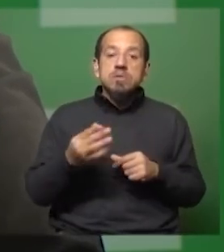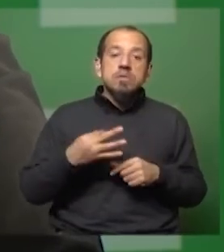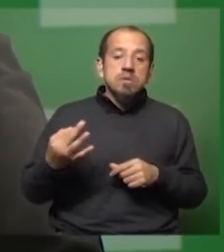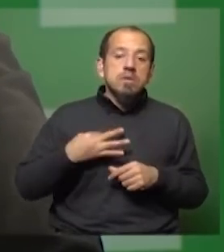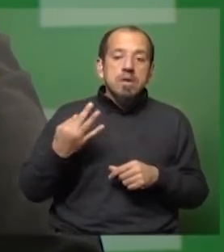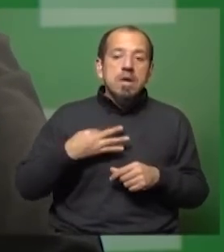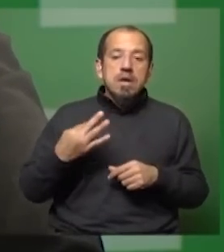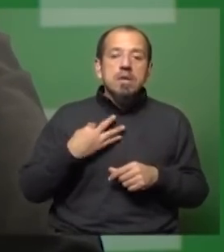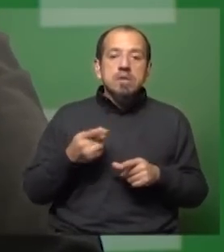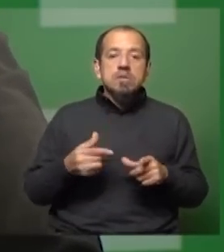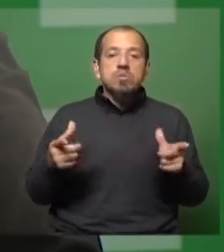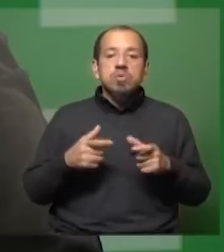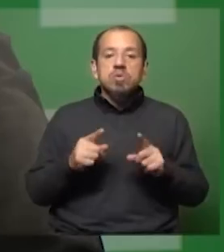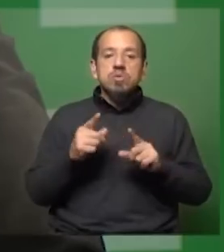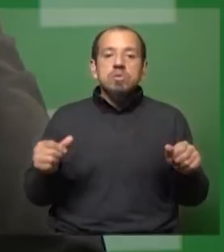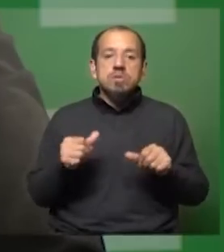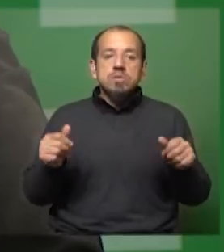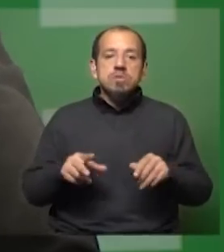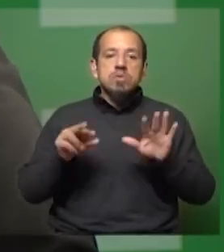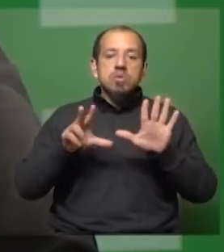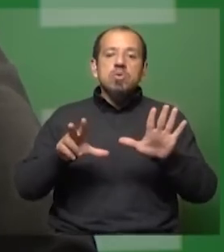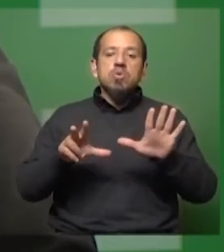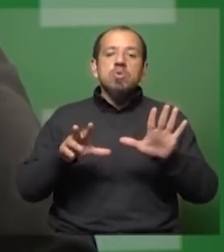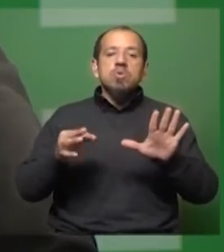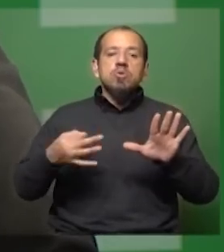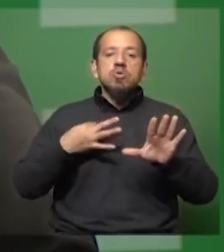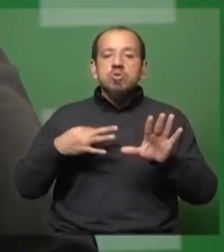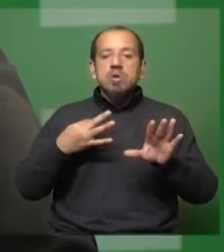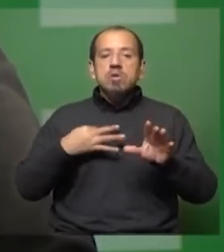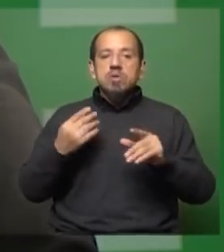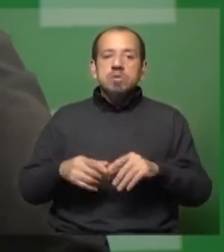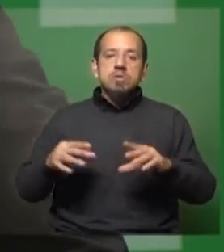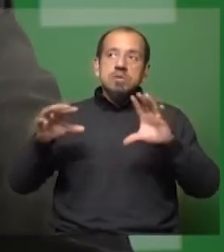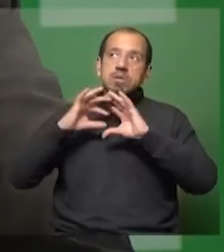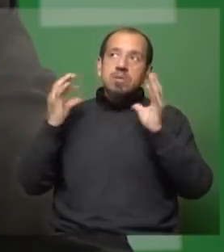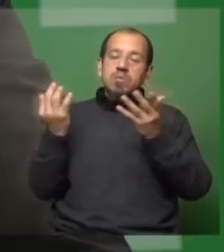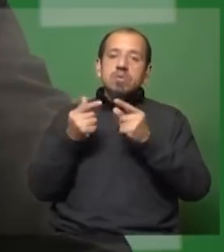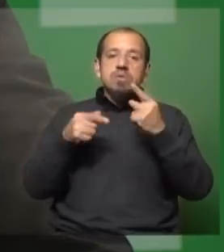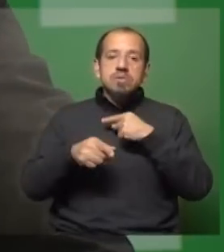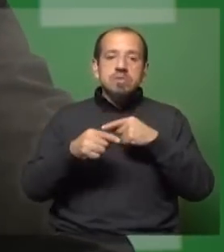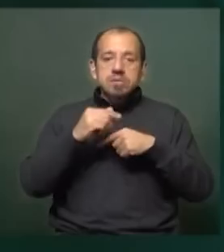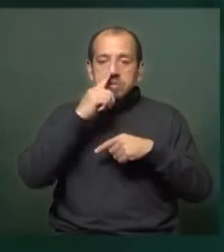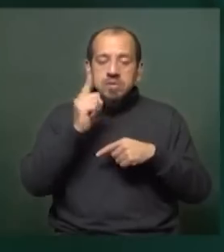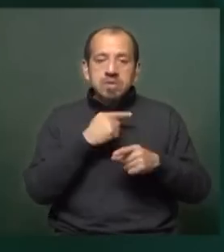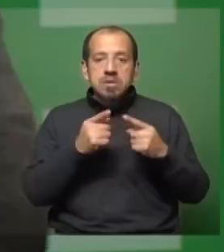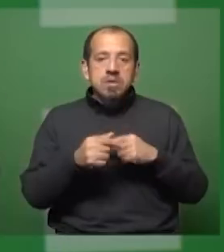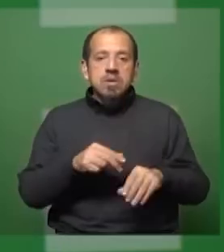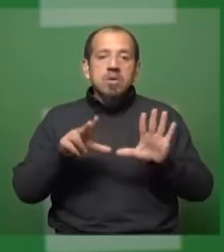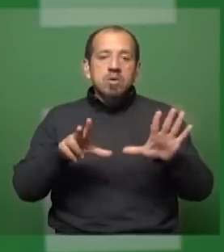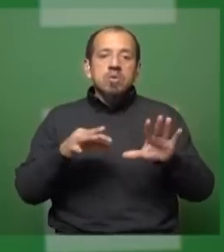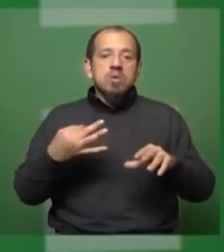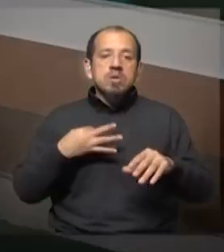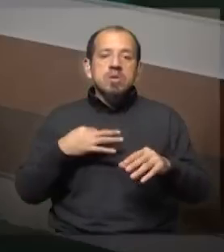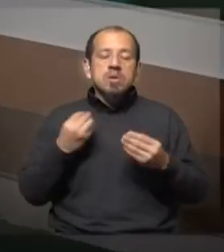que esta reunión no se hace ocho años y ocho años en el mundo actual a la velocidad que va el mundo actual es demasiado tiempo